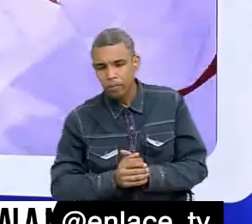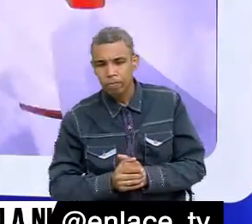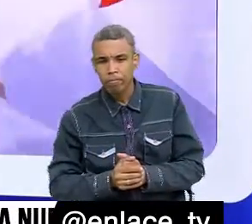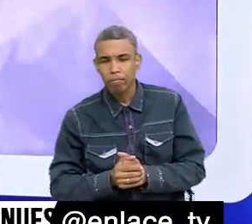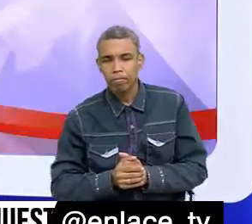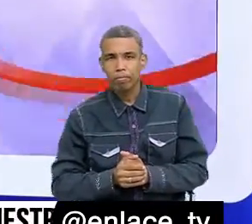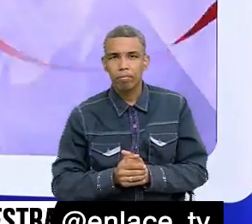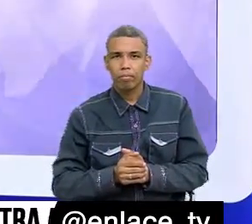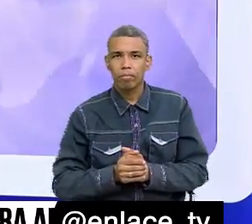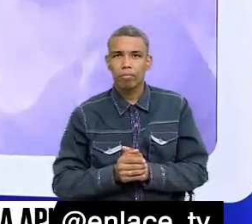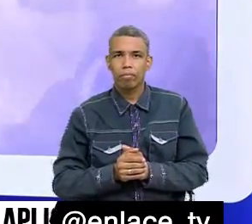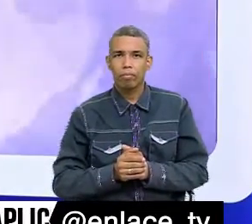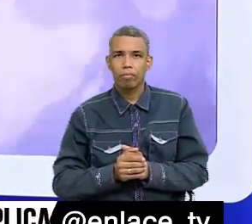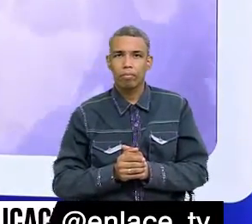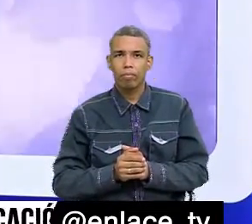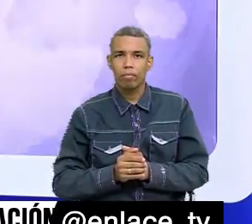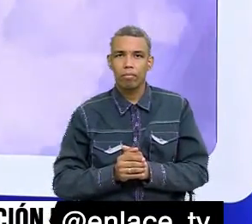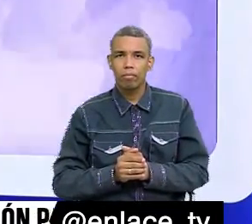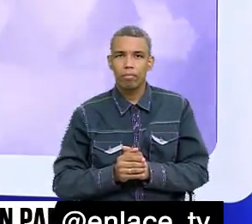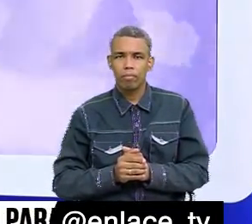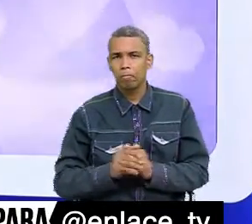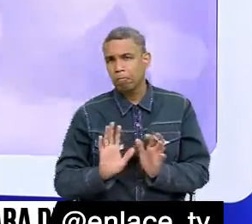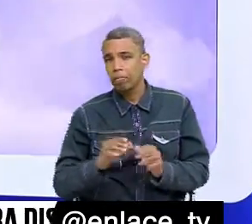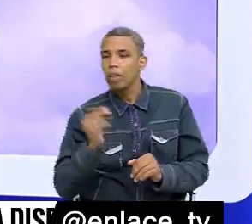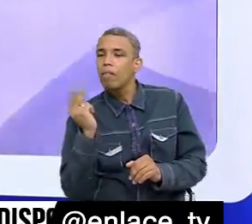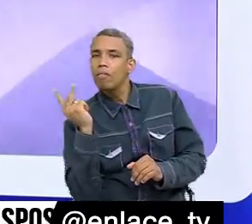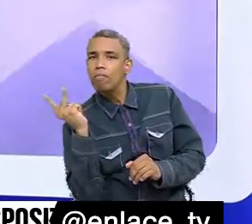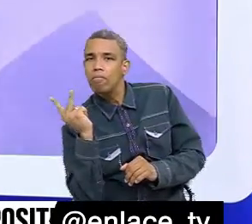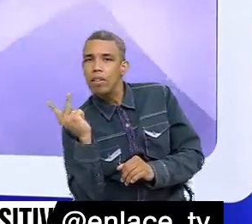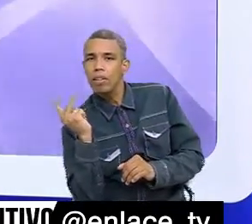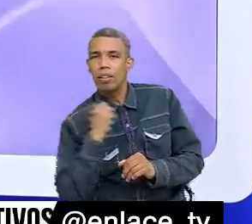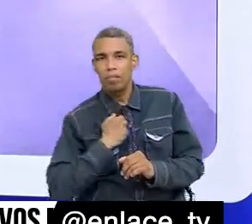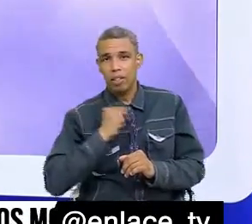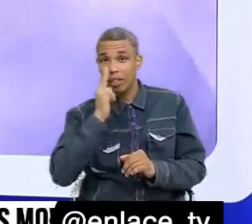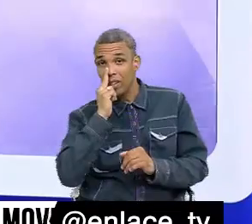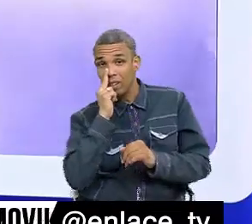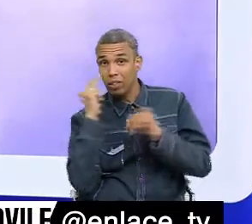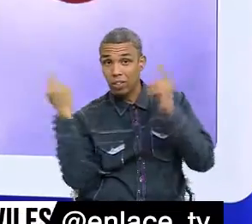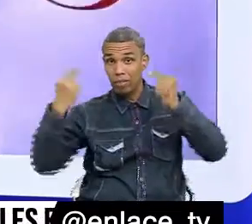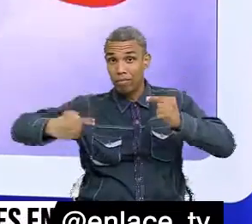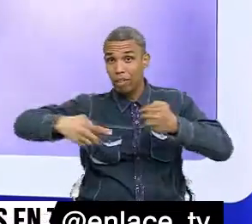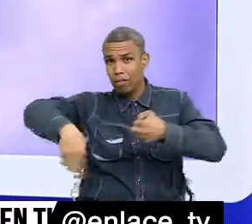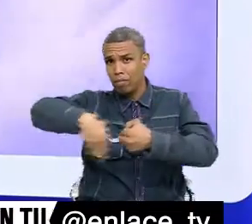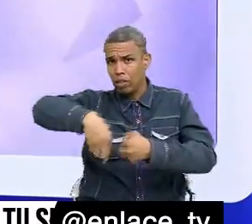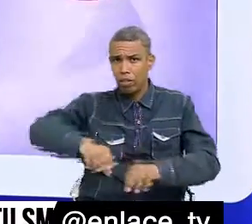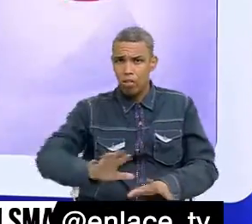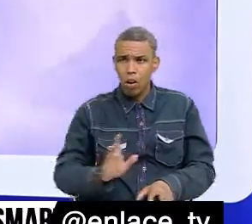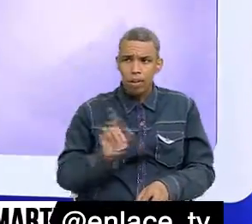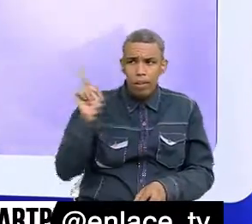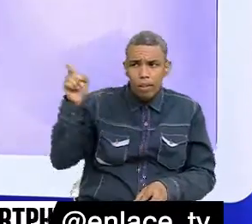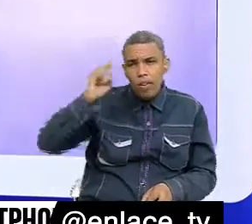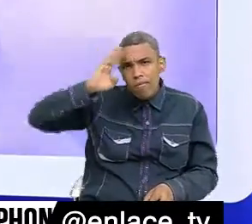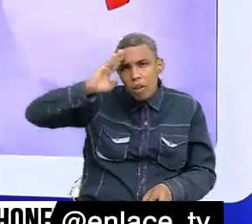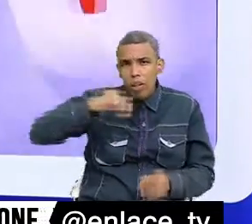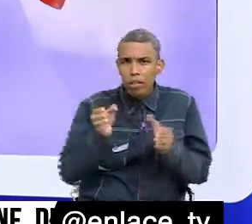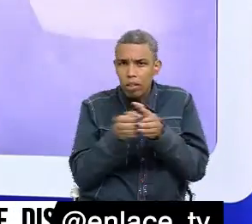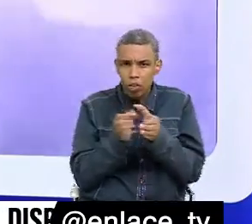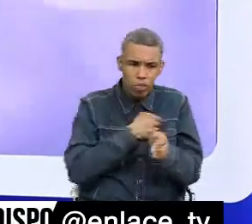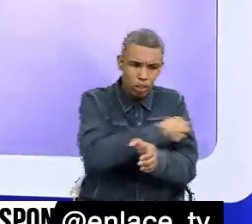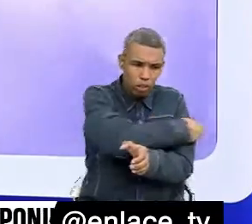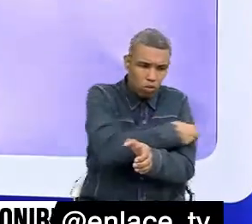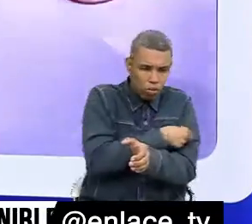de la boletería para el partido del próximo viernes primero de julio. Ha terminado Consejo de Seguridad o la Comisión del Fútbol, que determina